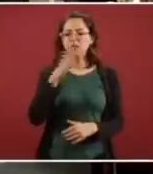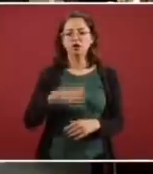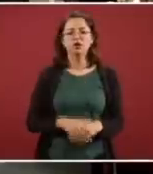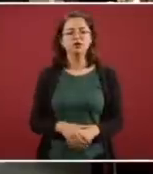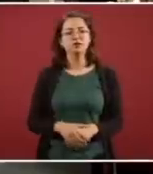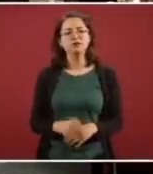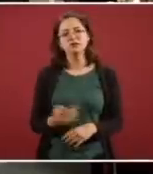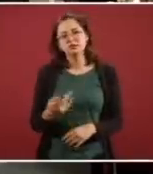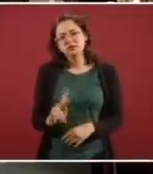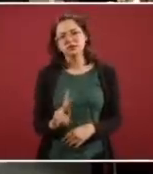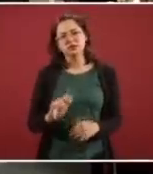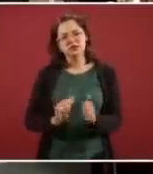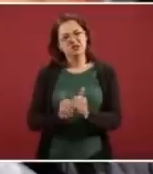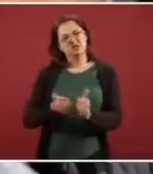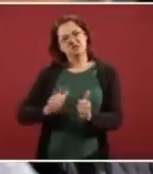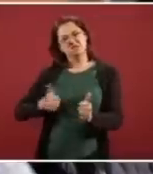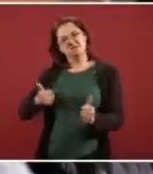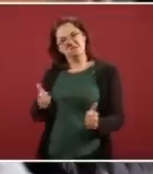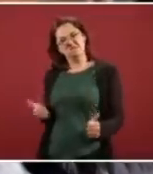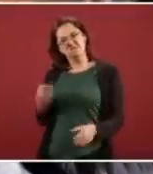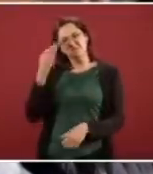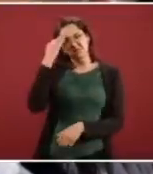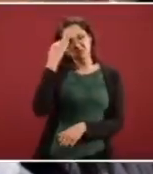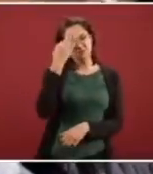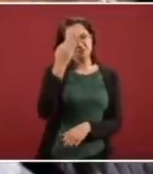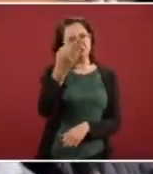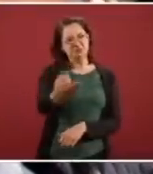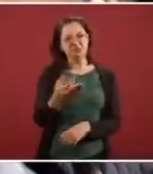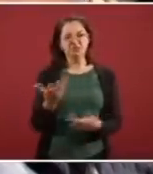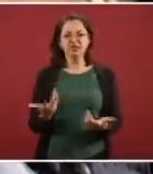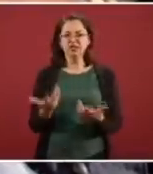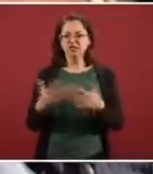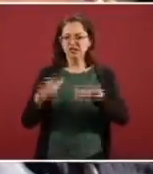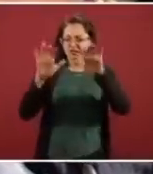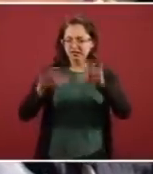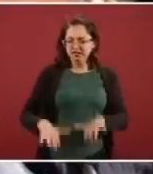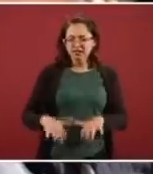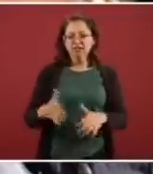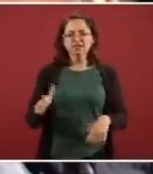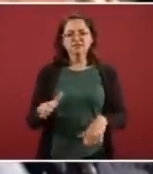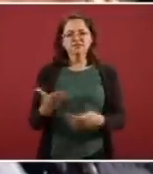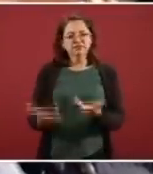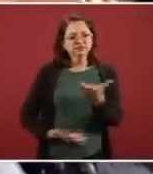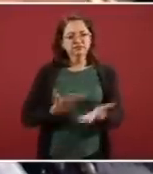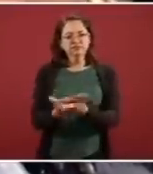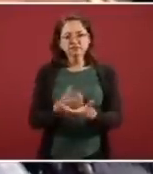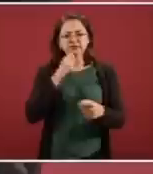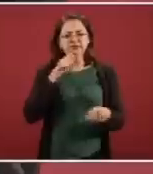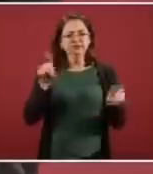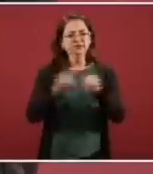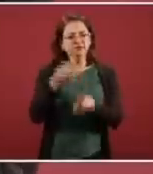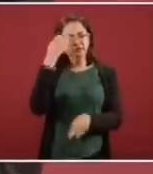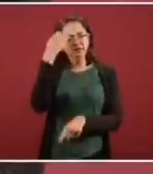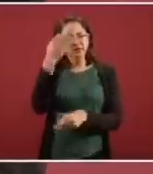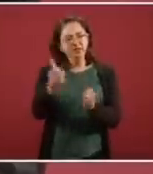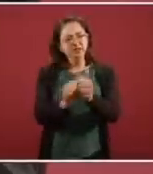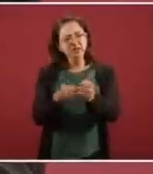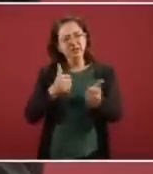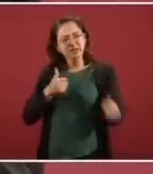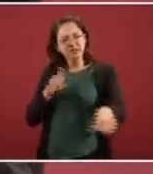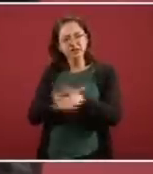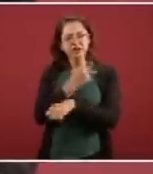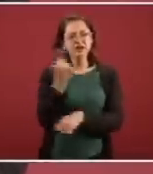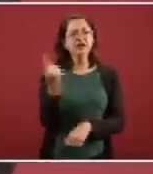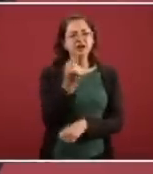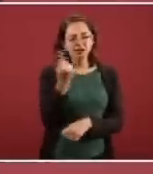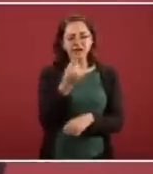hubo tanto atraso, tanto en la entrega del dictamen como en la entrega también de propuestas? Pues sí, puede ser que se haya